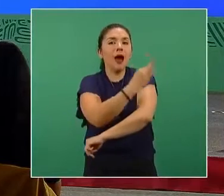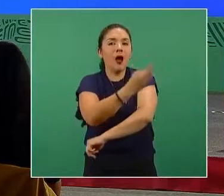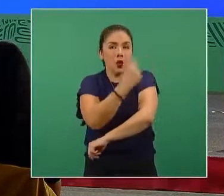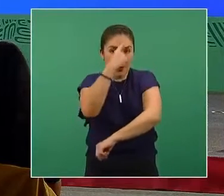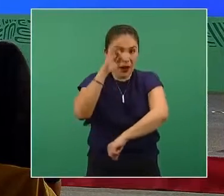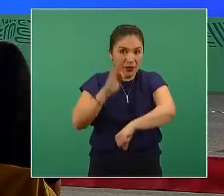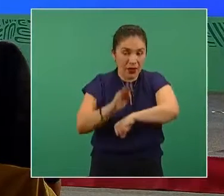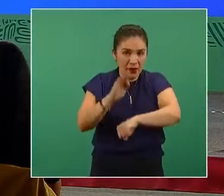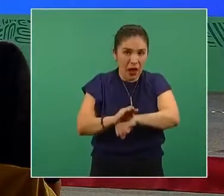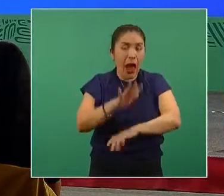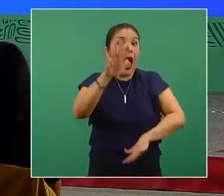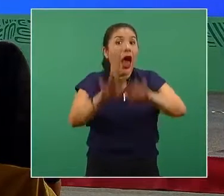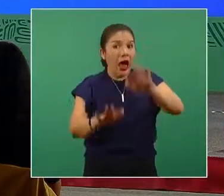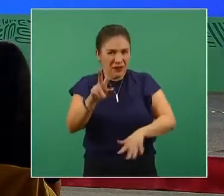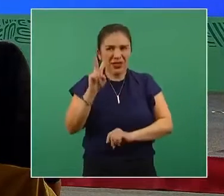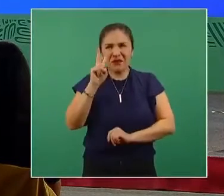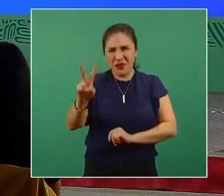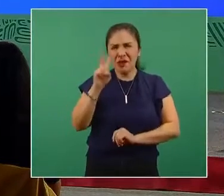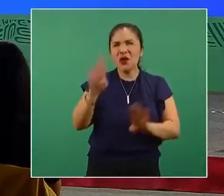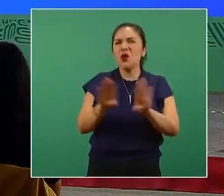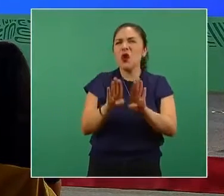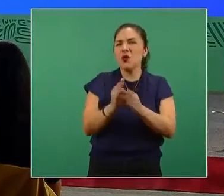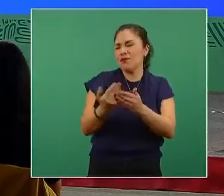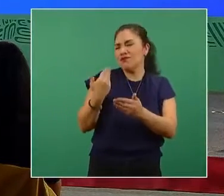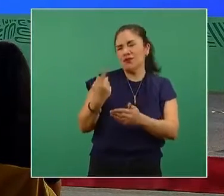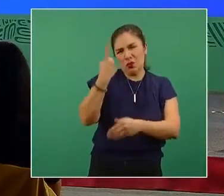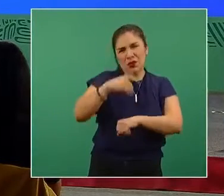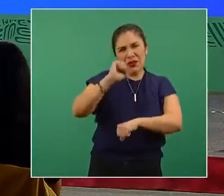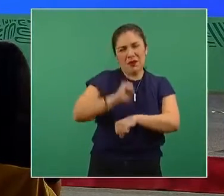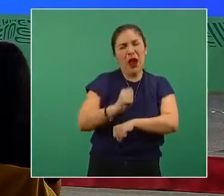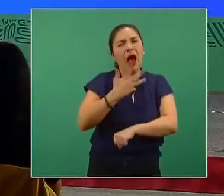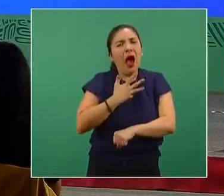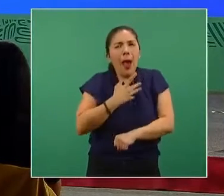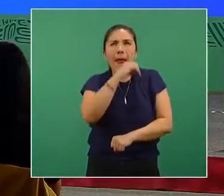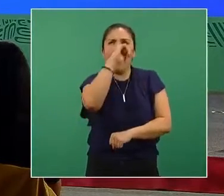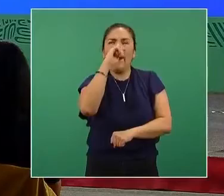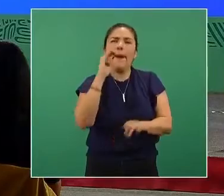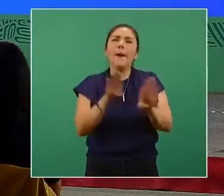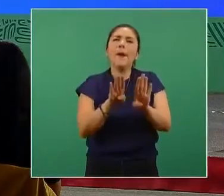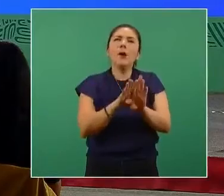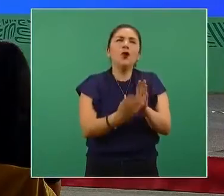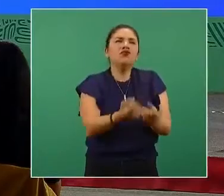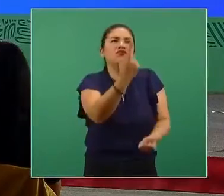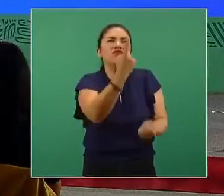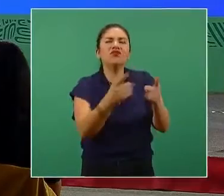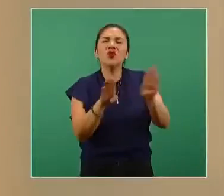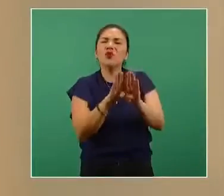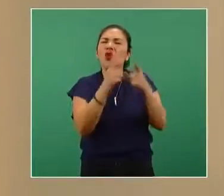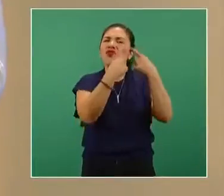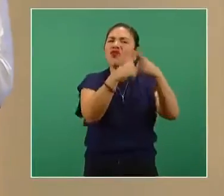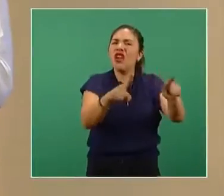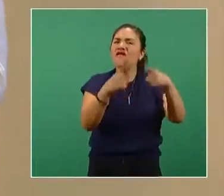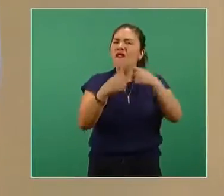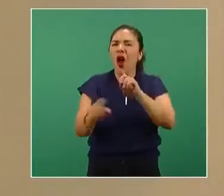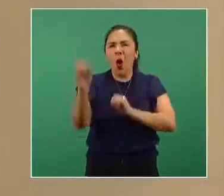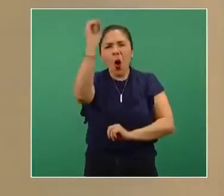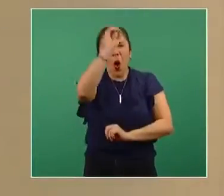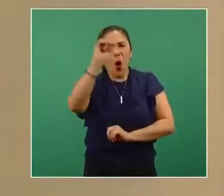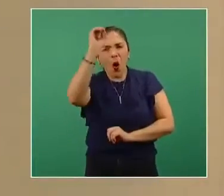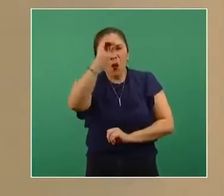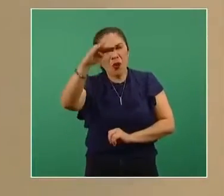A veces localmente, como lo observamos en la semana reciente, hay algunas discrepancias de opinión o